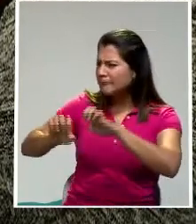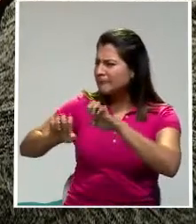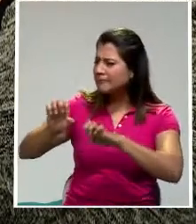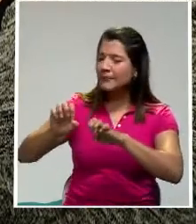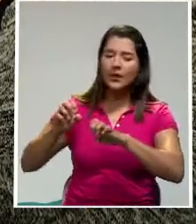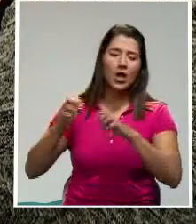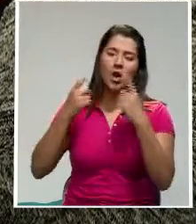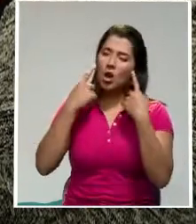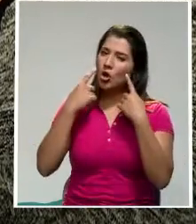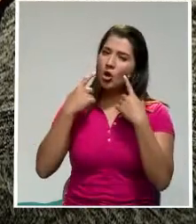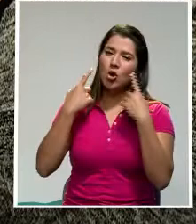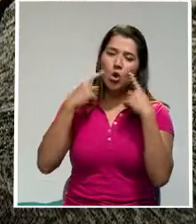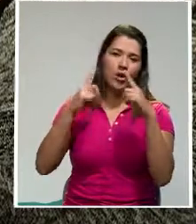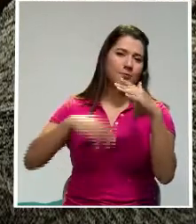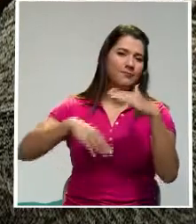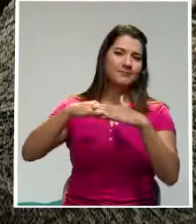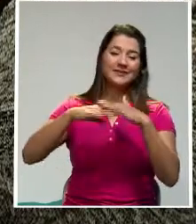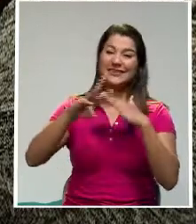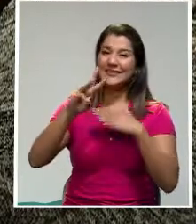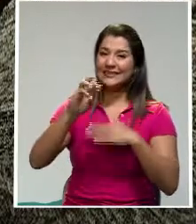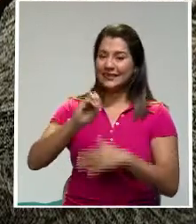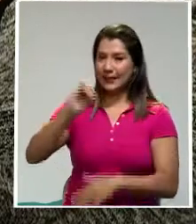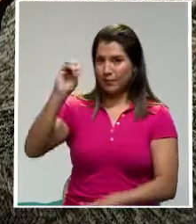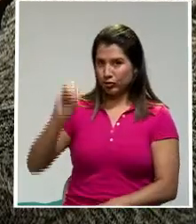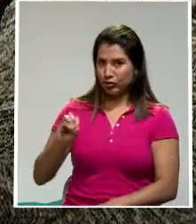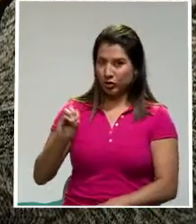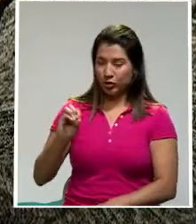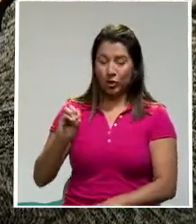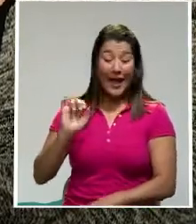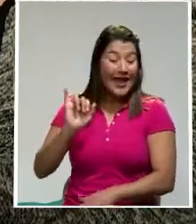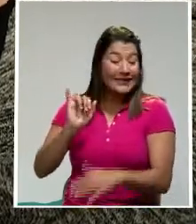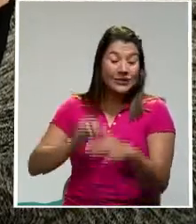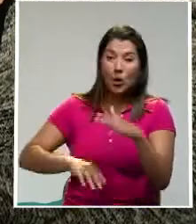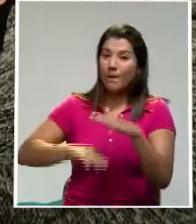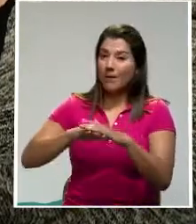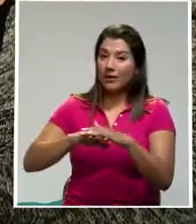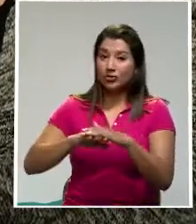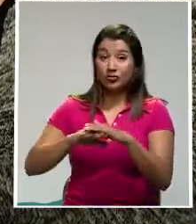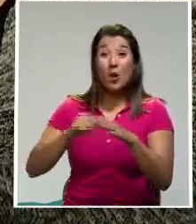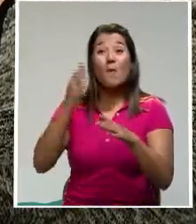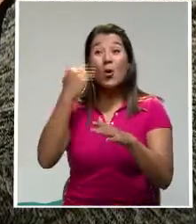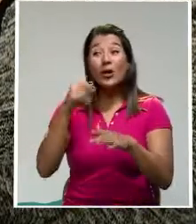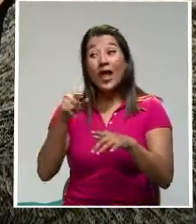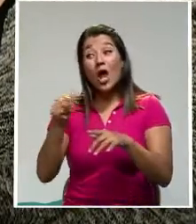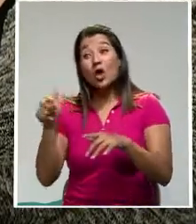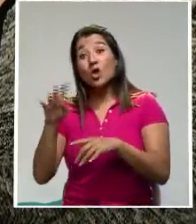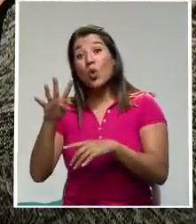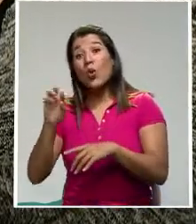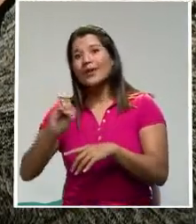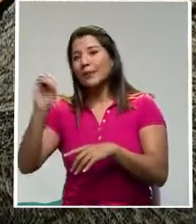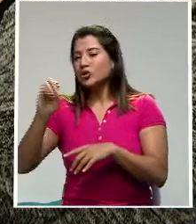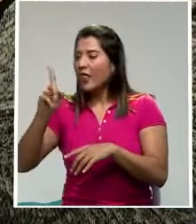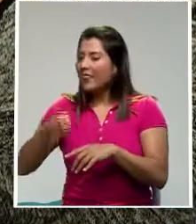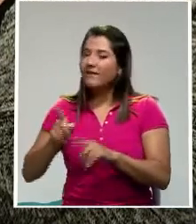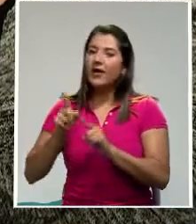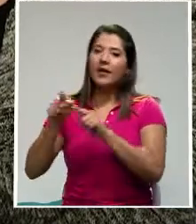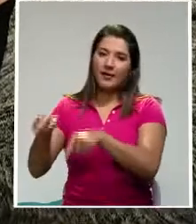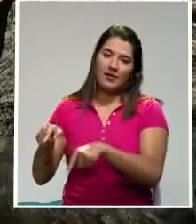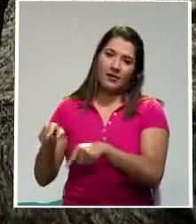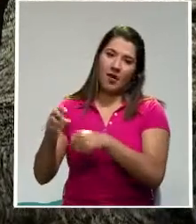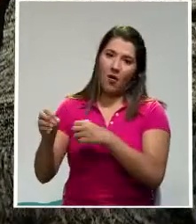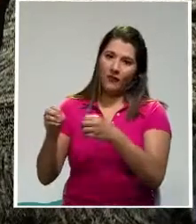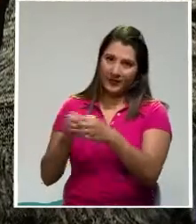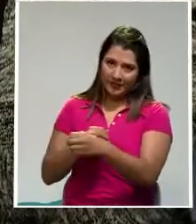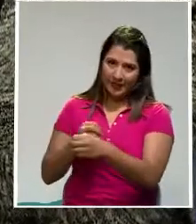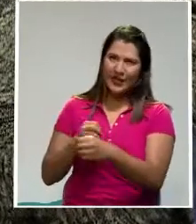podíamos llegar era un 60. Eso es lo máximo. El otro 40 es indispensable. Y estamos hablando no solo de